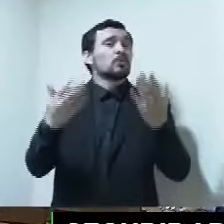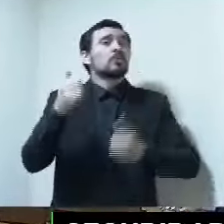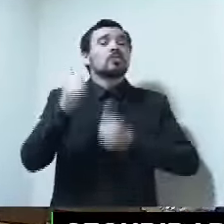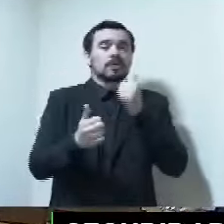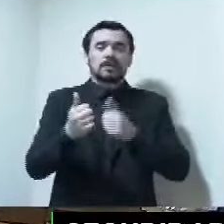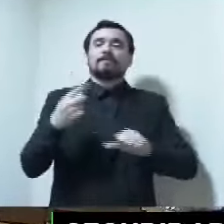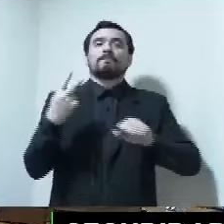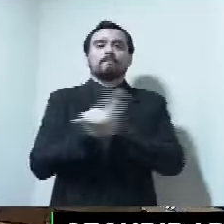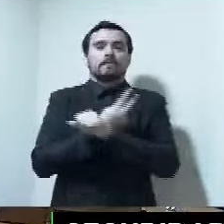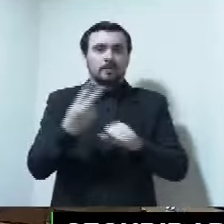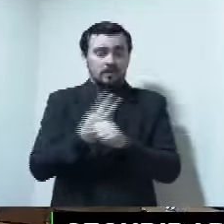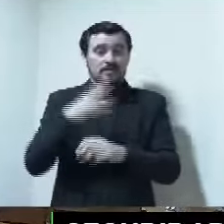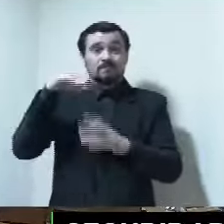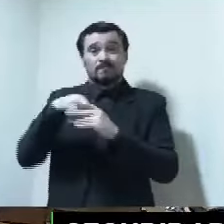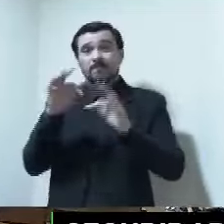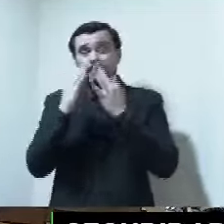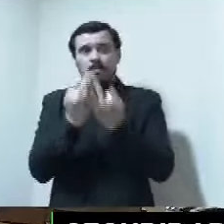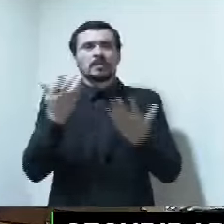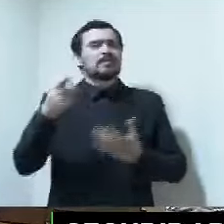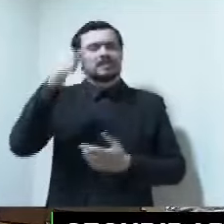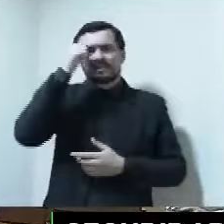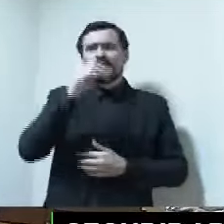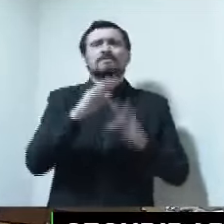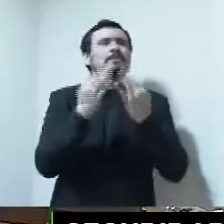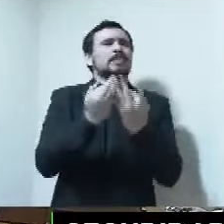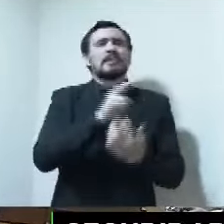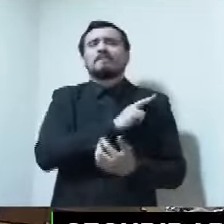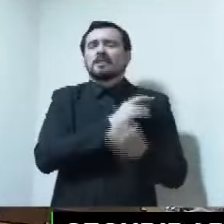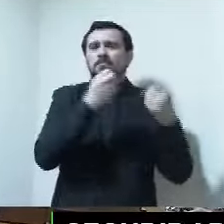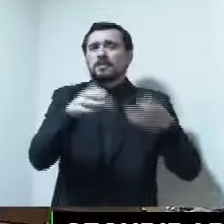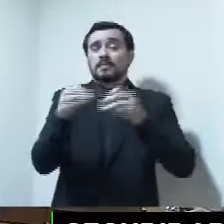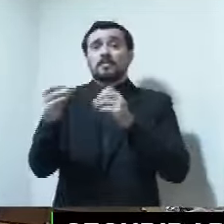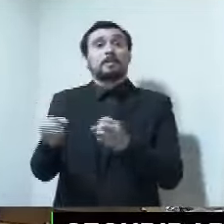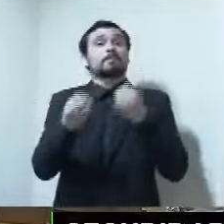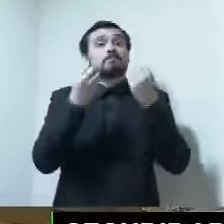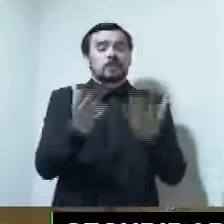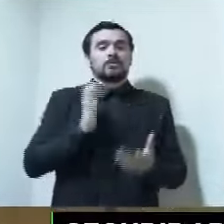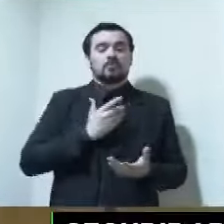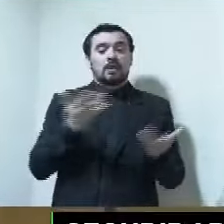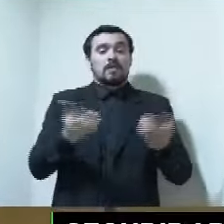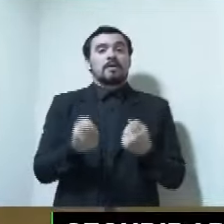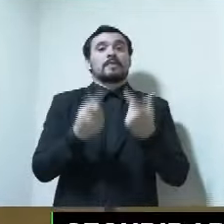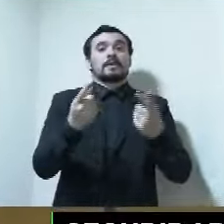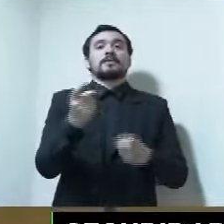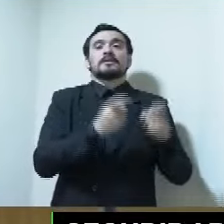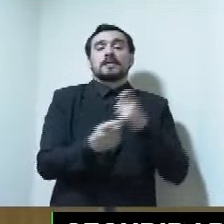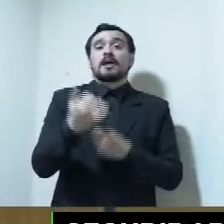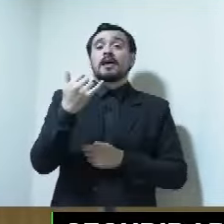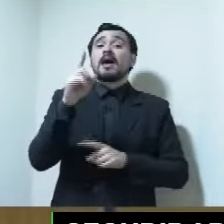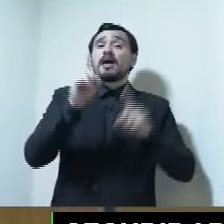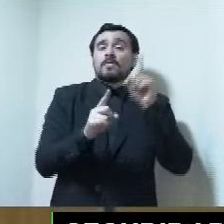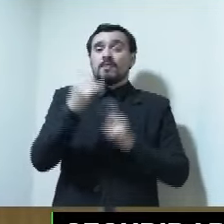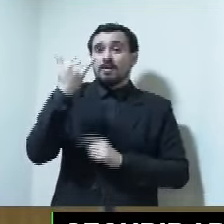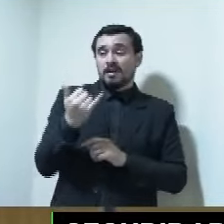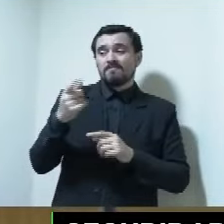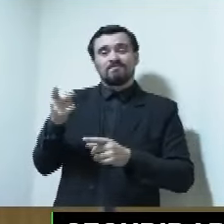la violencia intrafamiliar, que destruye vidas enteras. Por eso lanzamos la estrategia Hay Excusas que Matan,